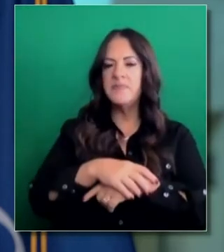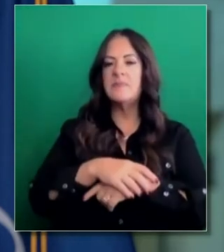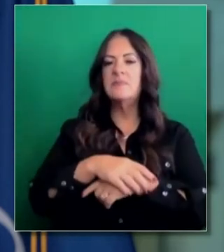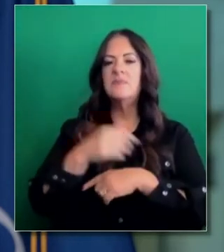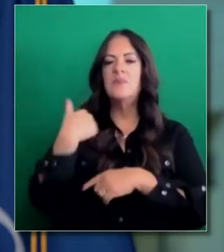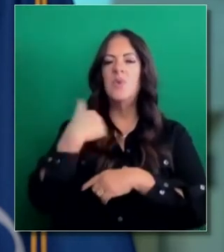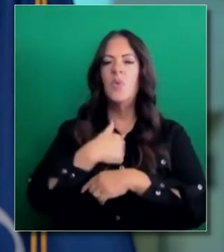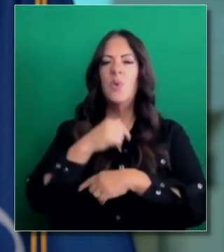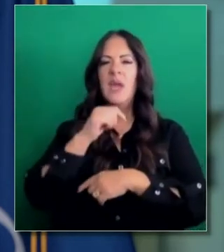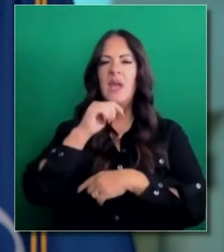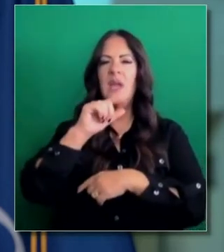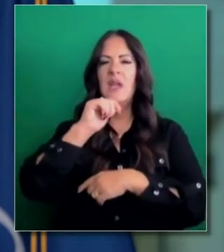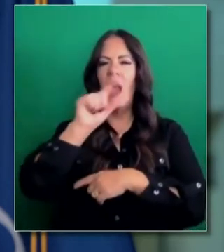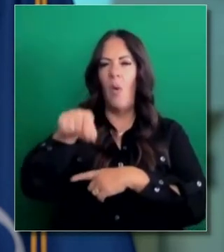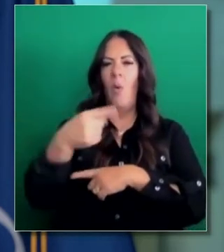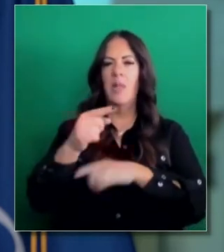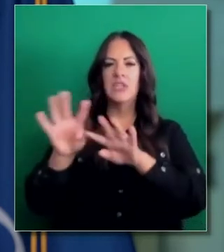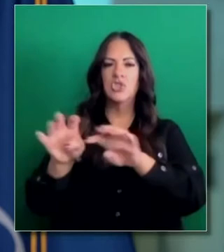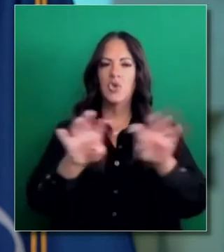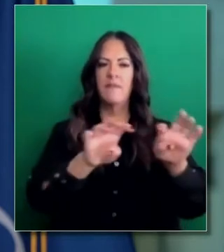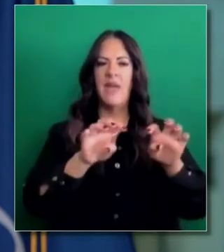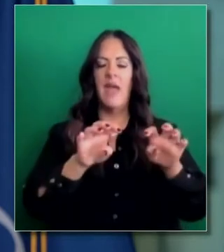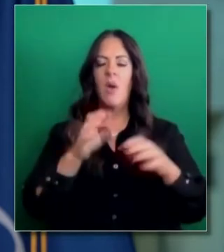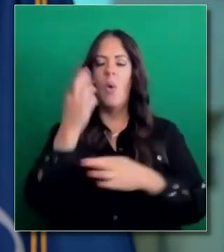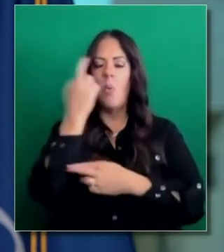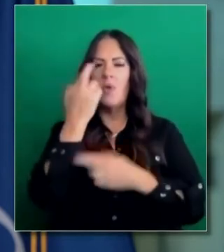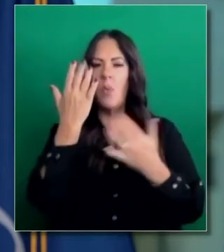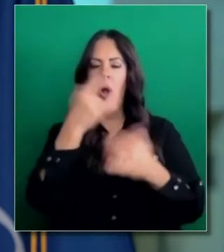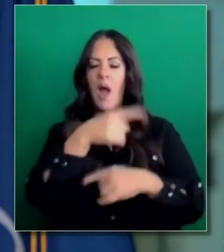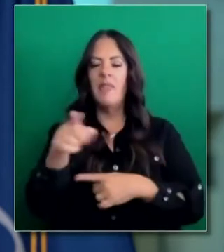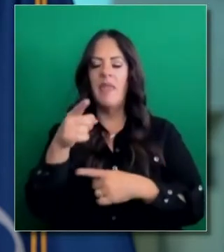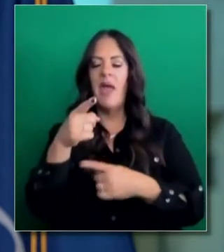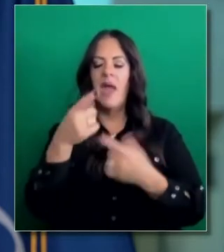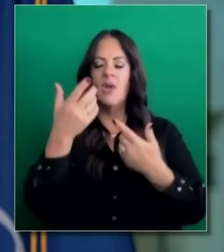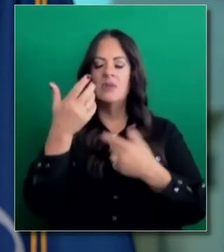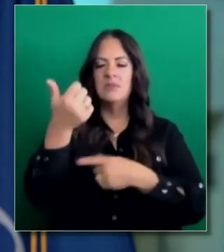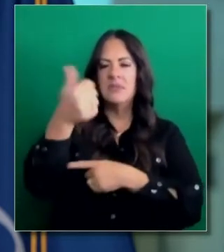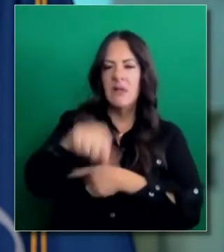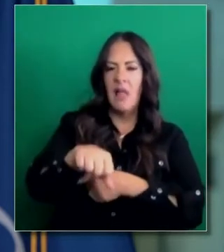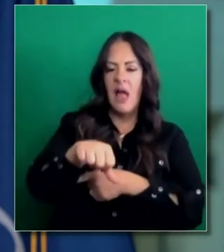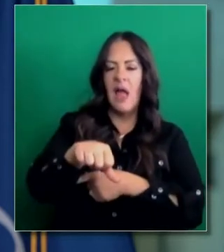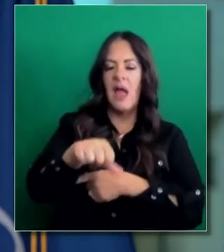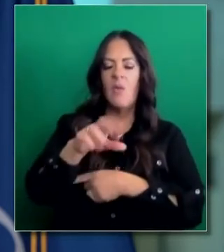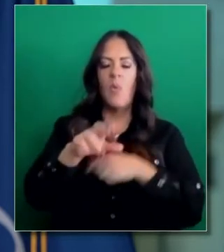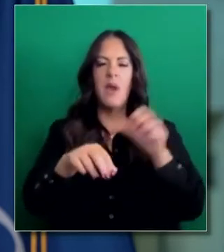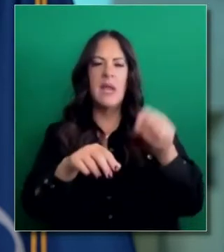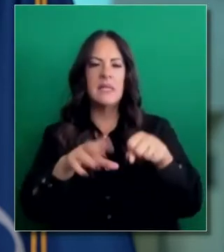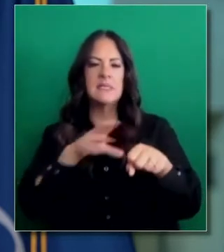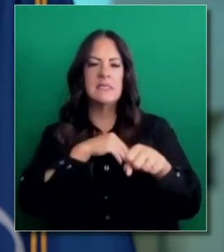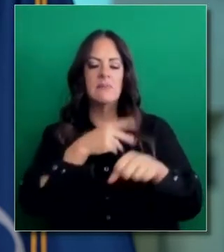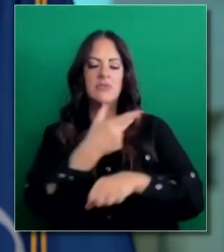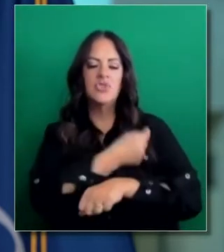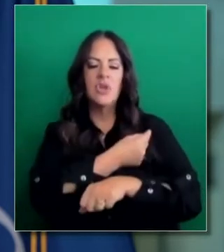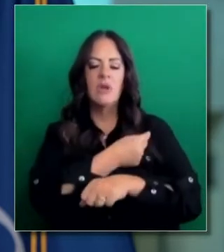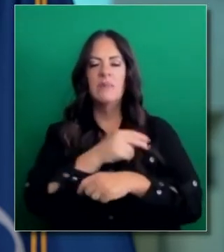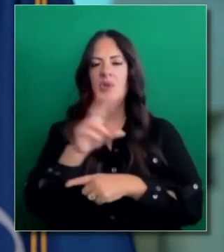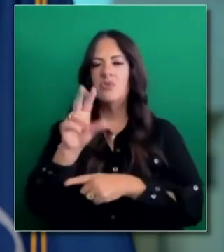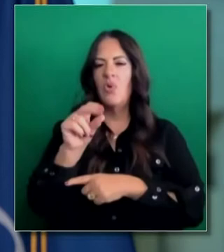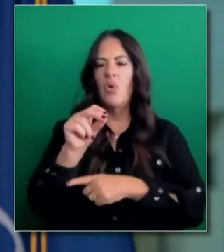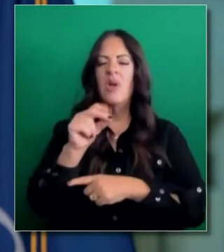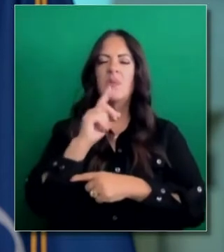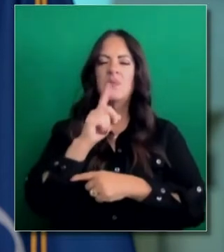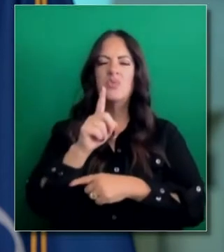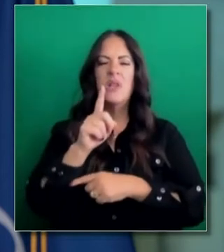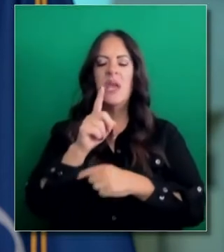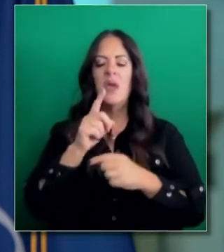pero esa encuesta no era solamente en cuanto a personas que dicen que sí o no era una cosa más completa referente a los problemas